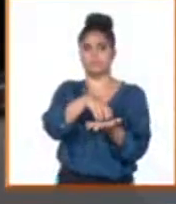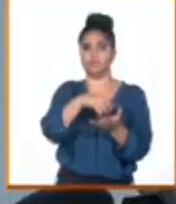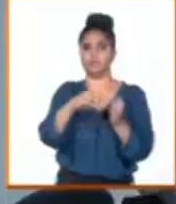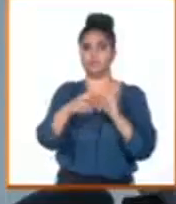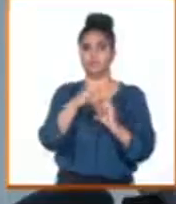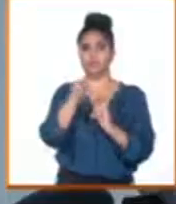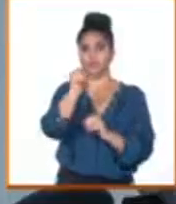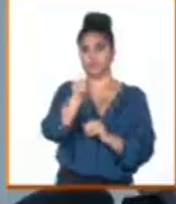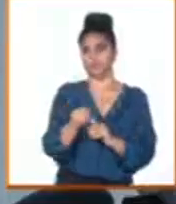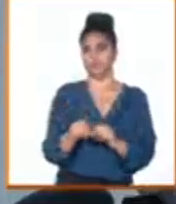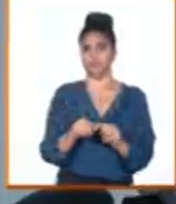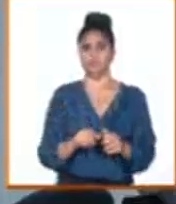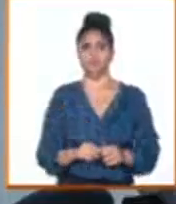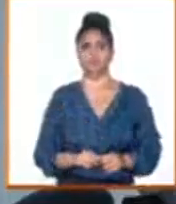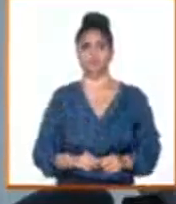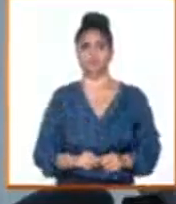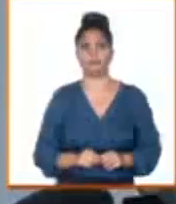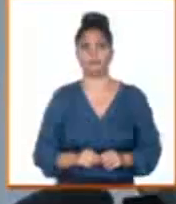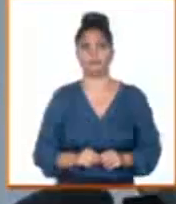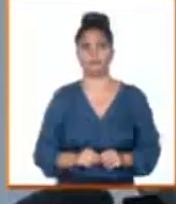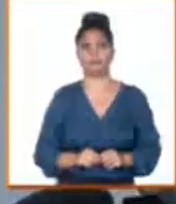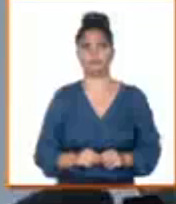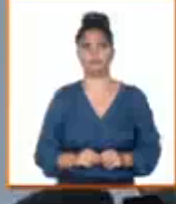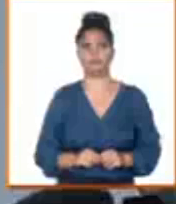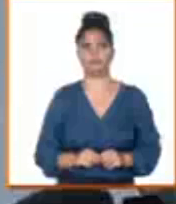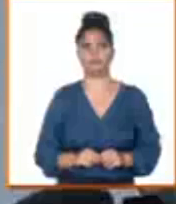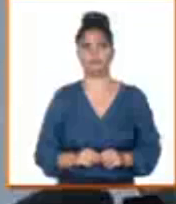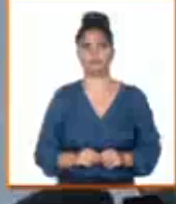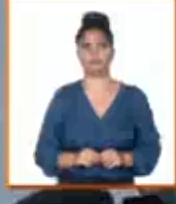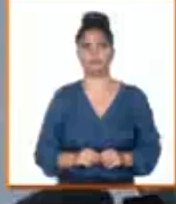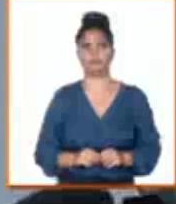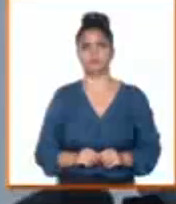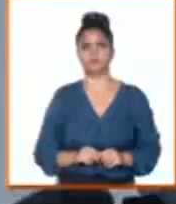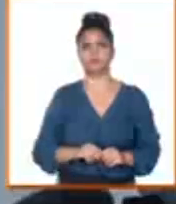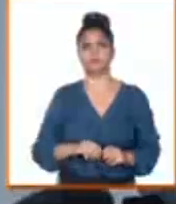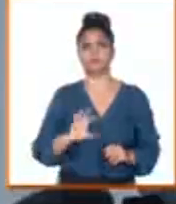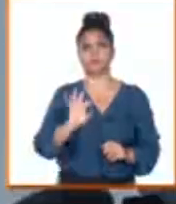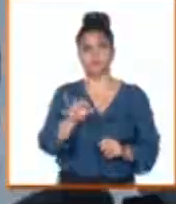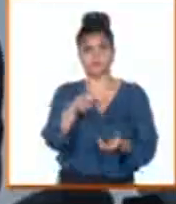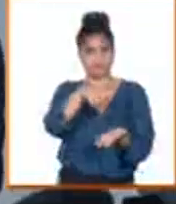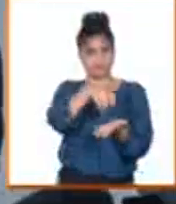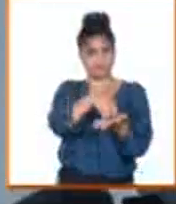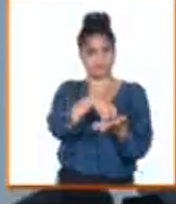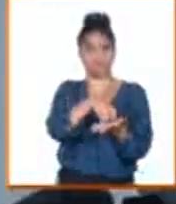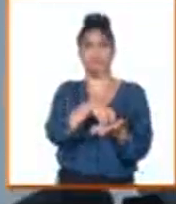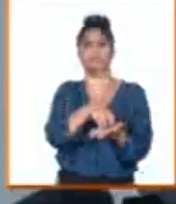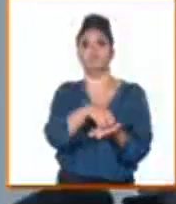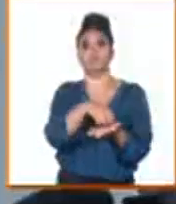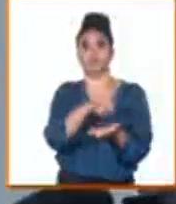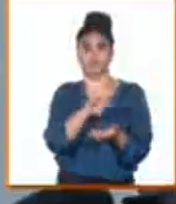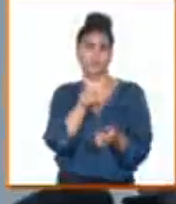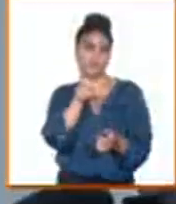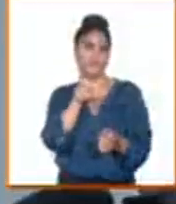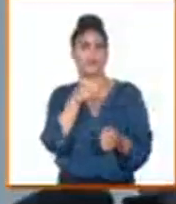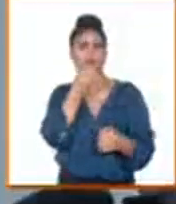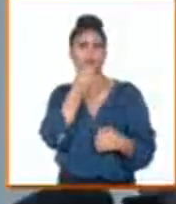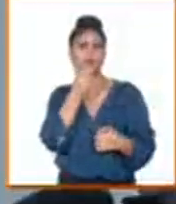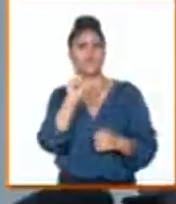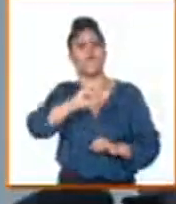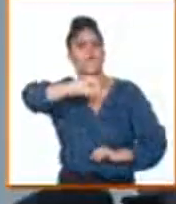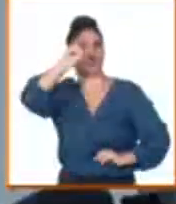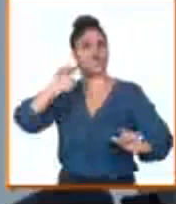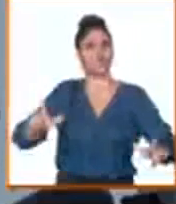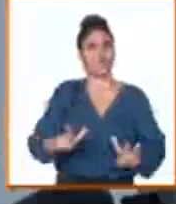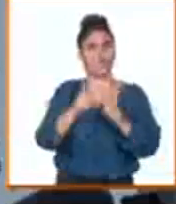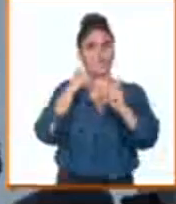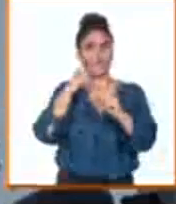comunidad, que lo que busca es el diálogo y la puesta en común para alcanzar determinados objetivos. Eso la ley